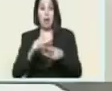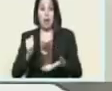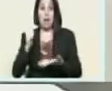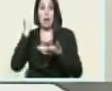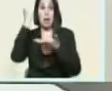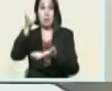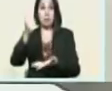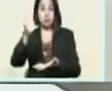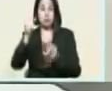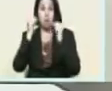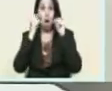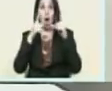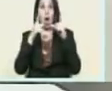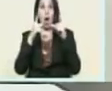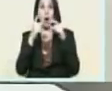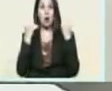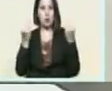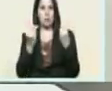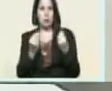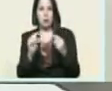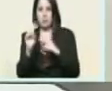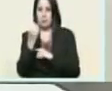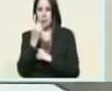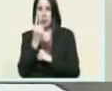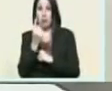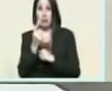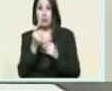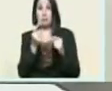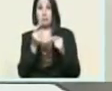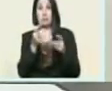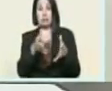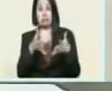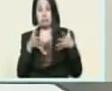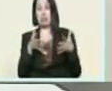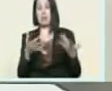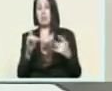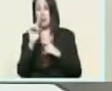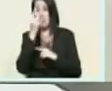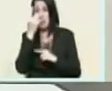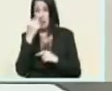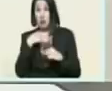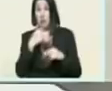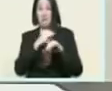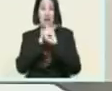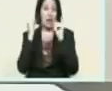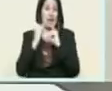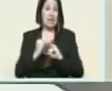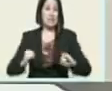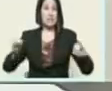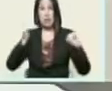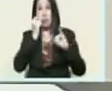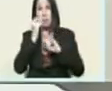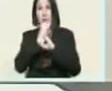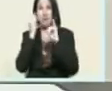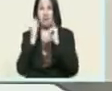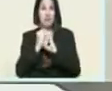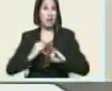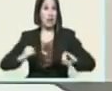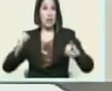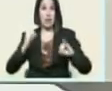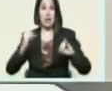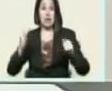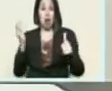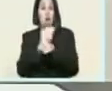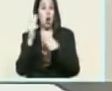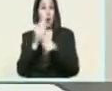sorpresa. Primero, tenemos que lograr, mira, yo seré el hombre más feliz de esta tierra si